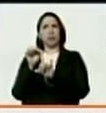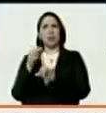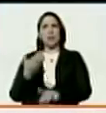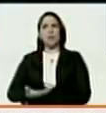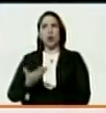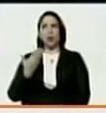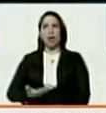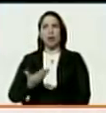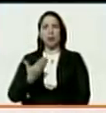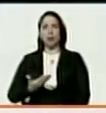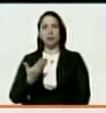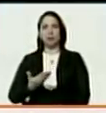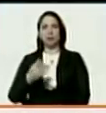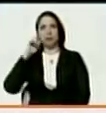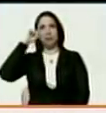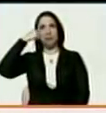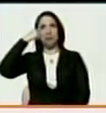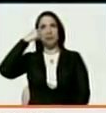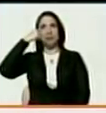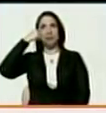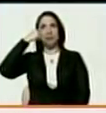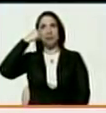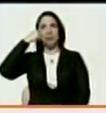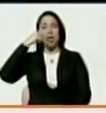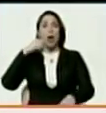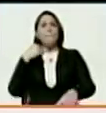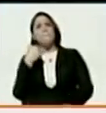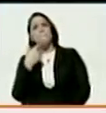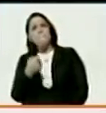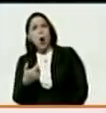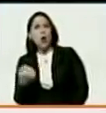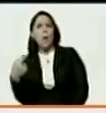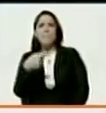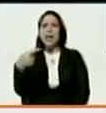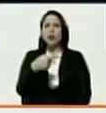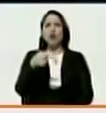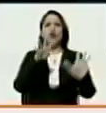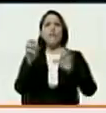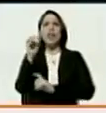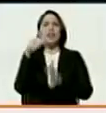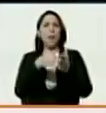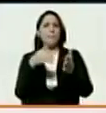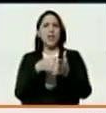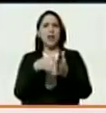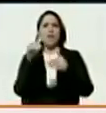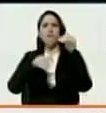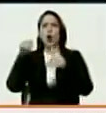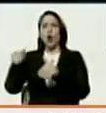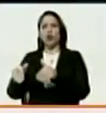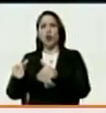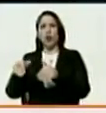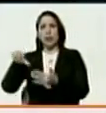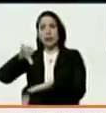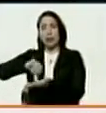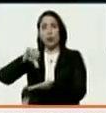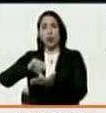recordarlo, con poco menos de 90.000 votos en un circuito del estado La Guaira. Esos